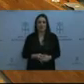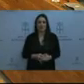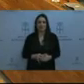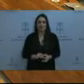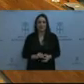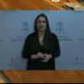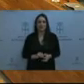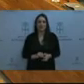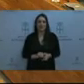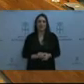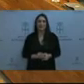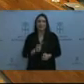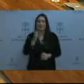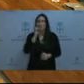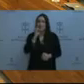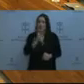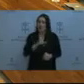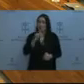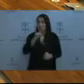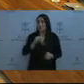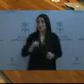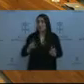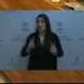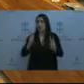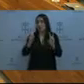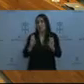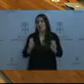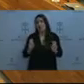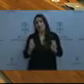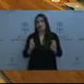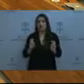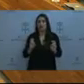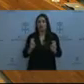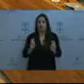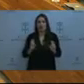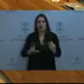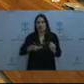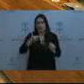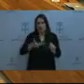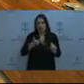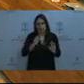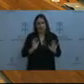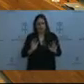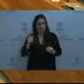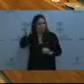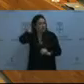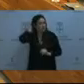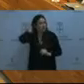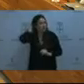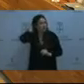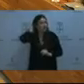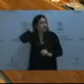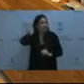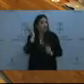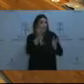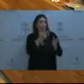Bien, este es un tema políticamente de gran calado. Supongo que, cuando habla